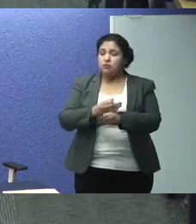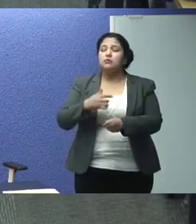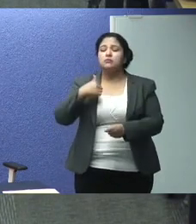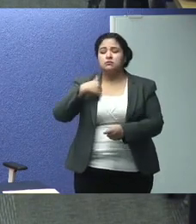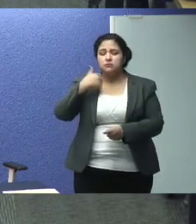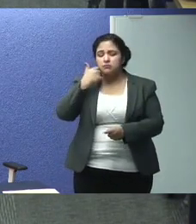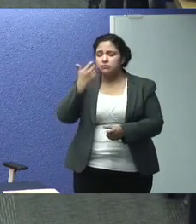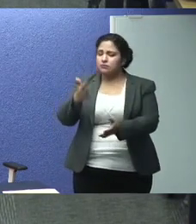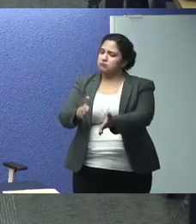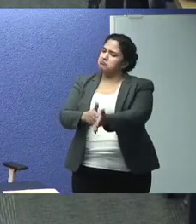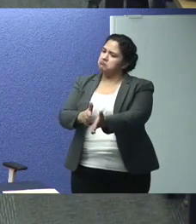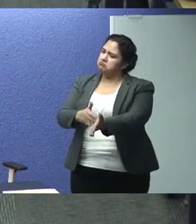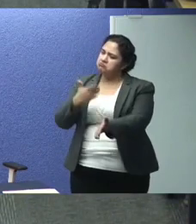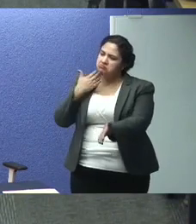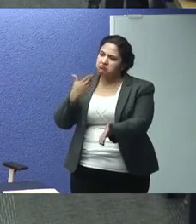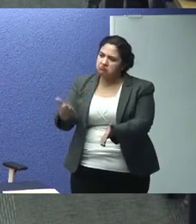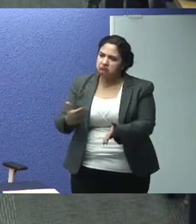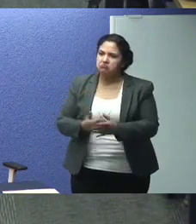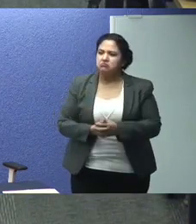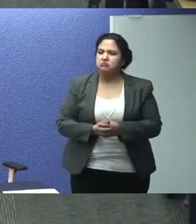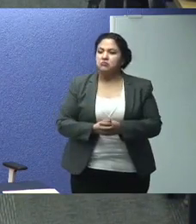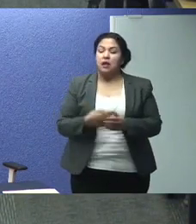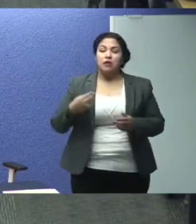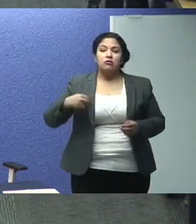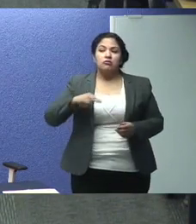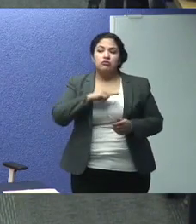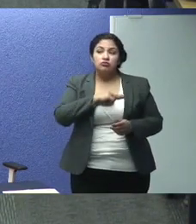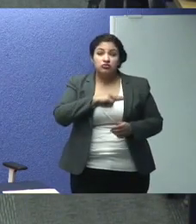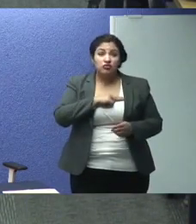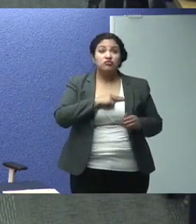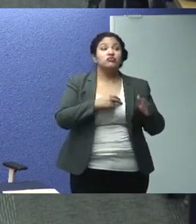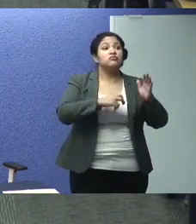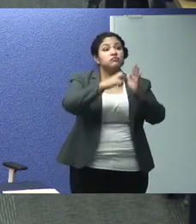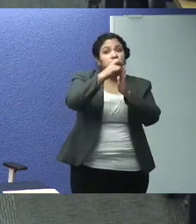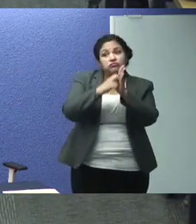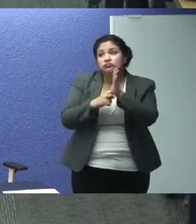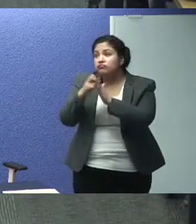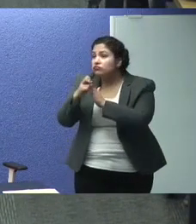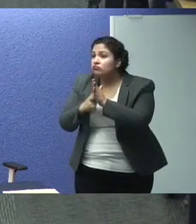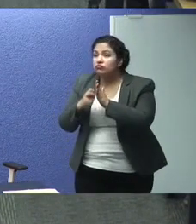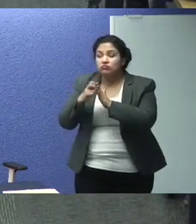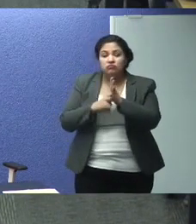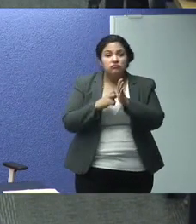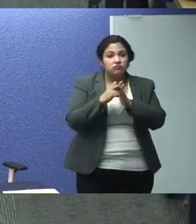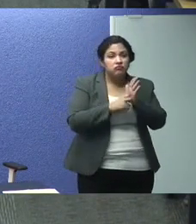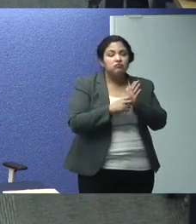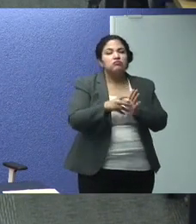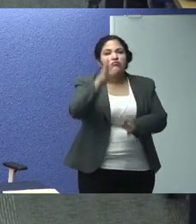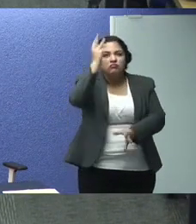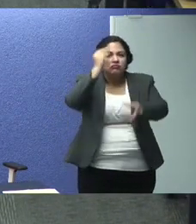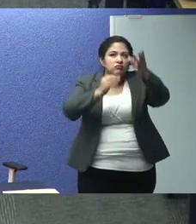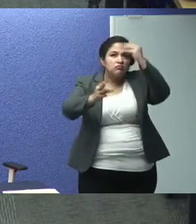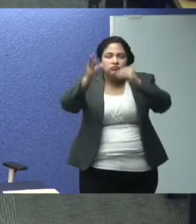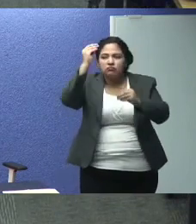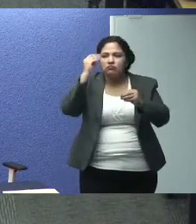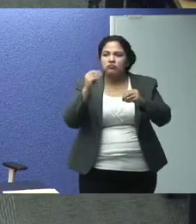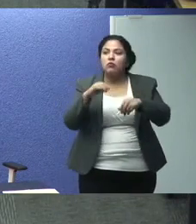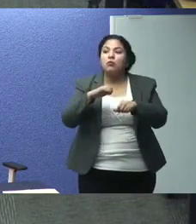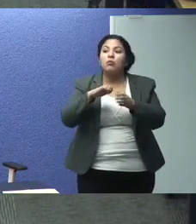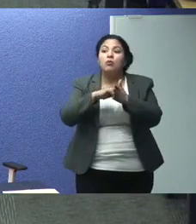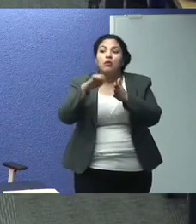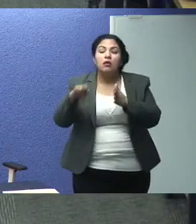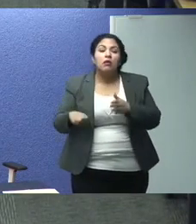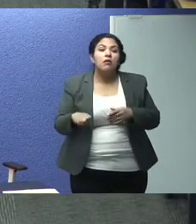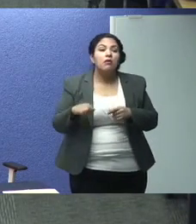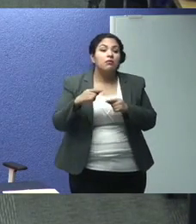lleve a cabo y que a nosotros se nos está capacitando en los consejos y a las personas que están visitando desde el día de mañana,